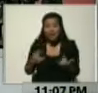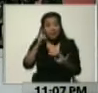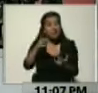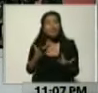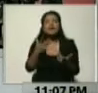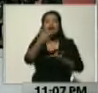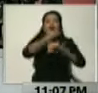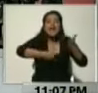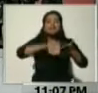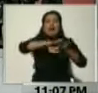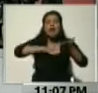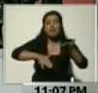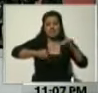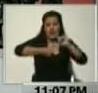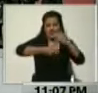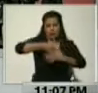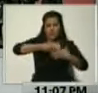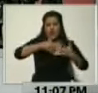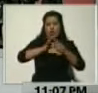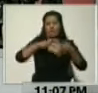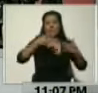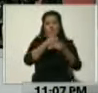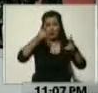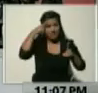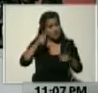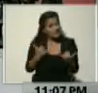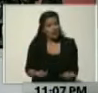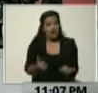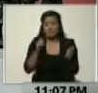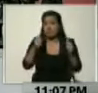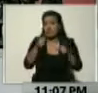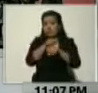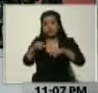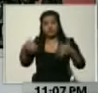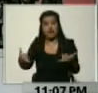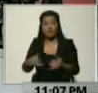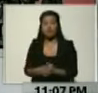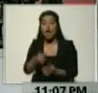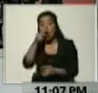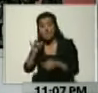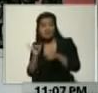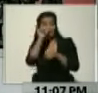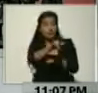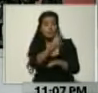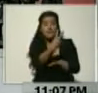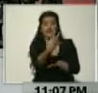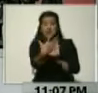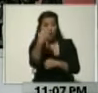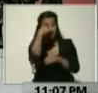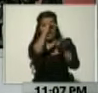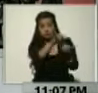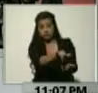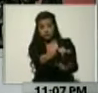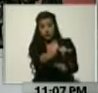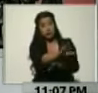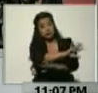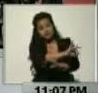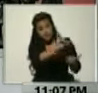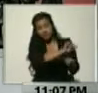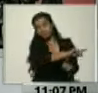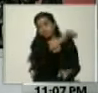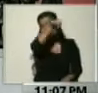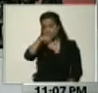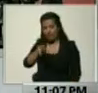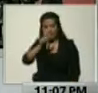Interamericana. Apenas regresó a Venezuela, luego de estar 25 días fuera del país, se reunió con alias El Chúo